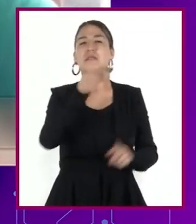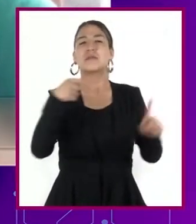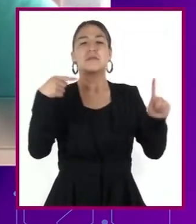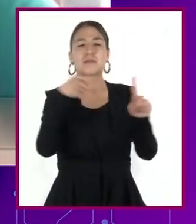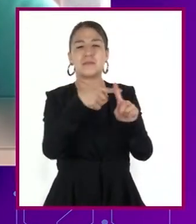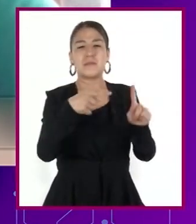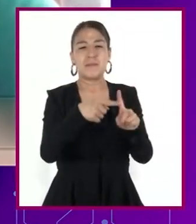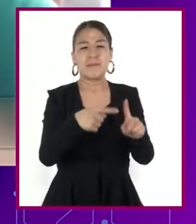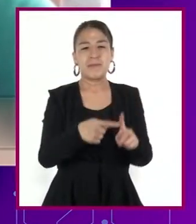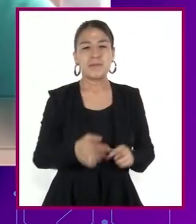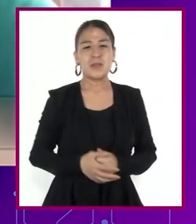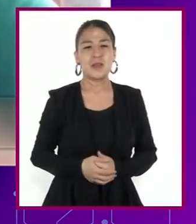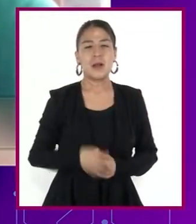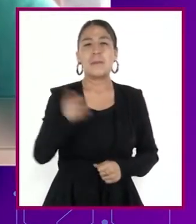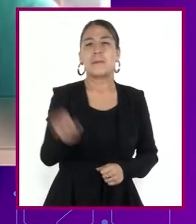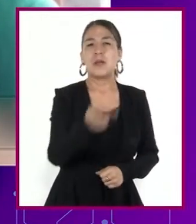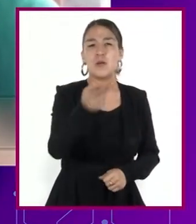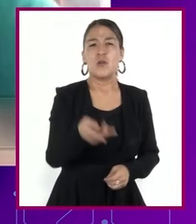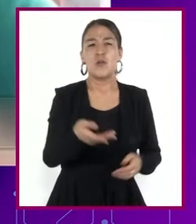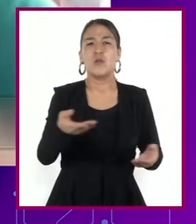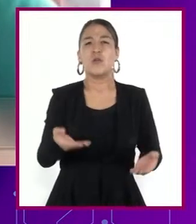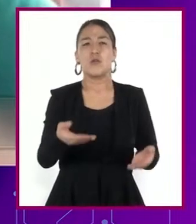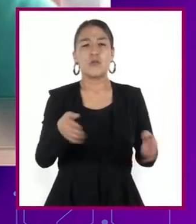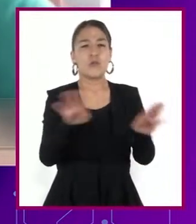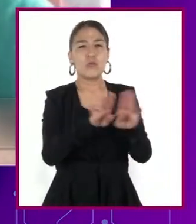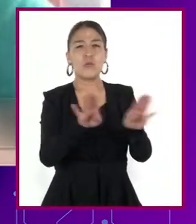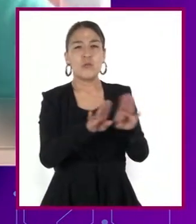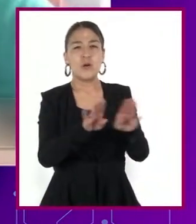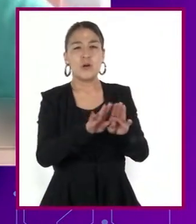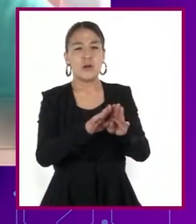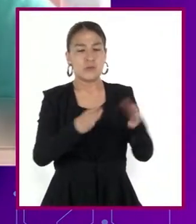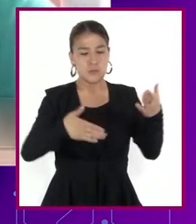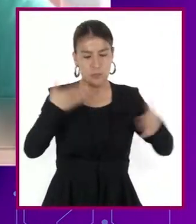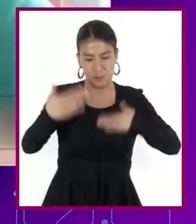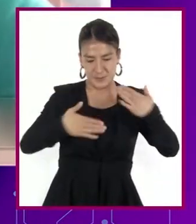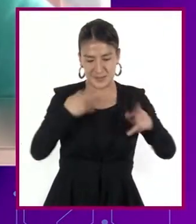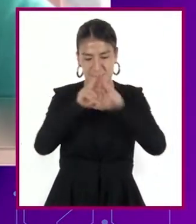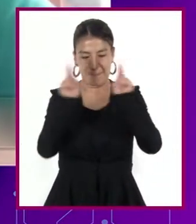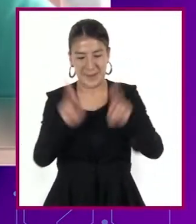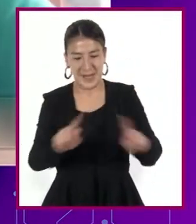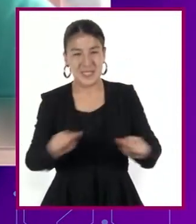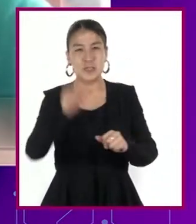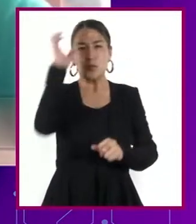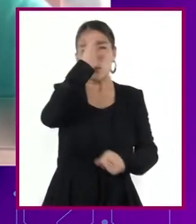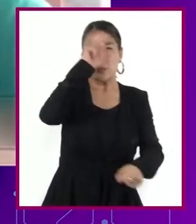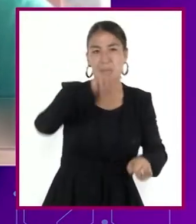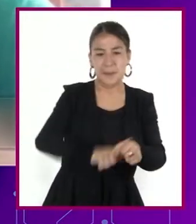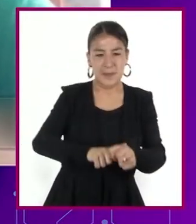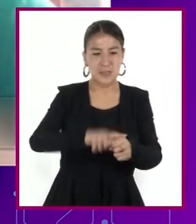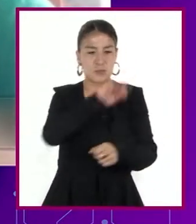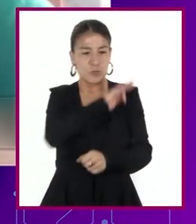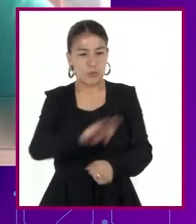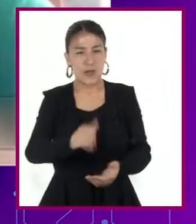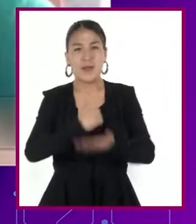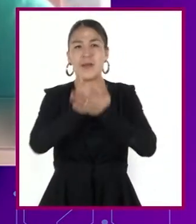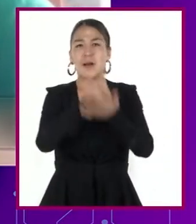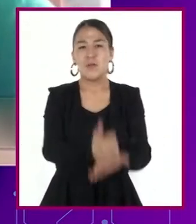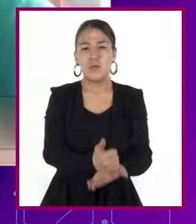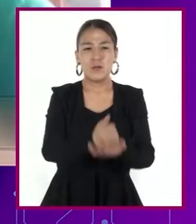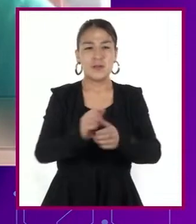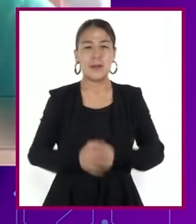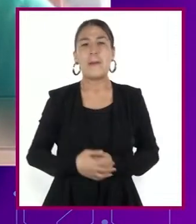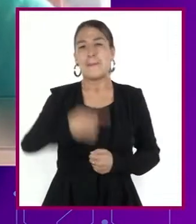pregunta. ¿Cómo la cultura de paz y la convivencia pacífica pueden ayudar a abordar